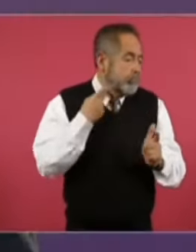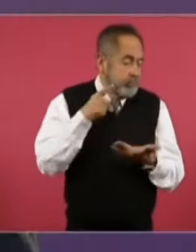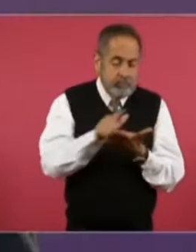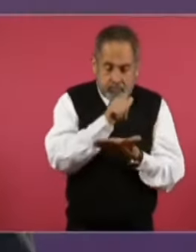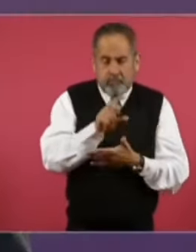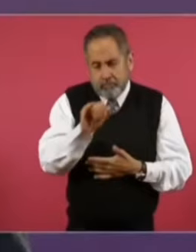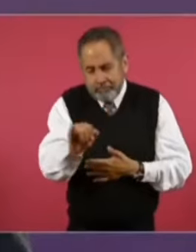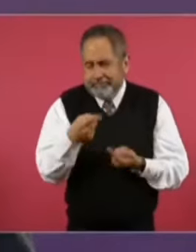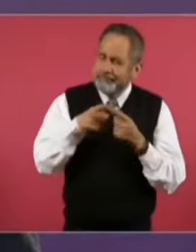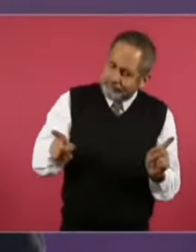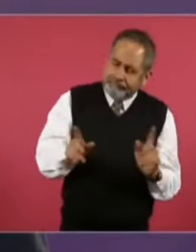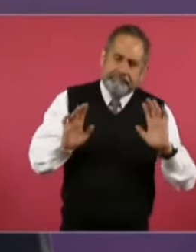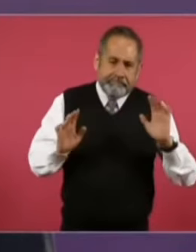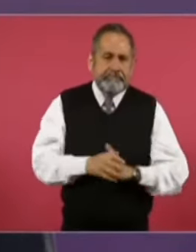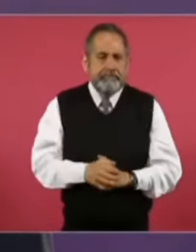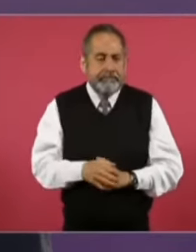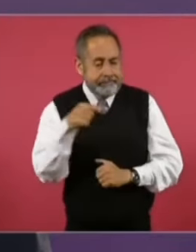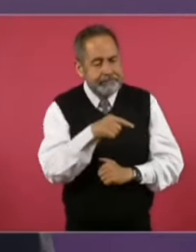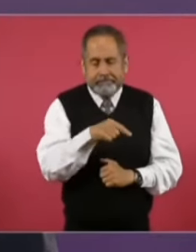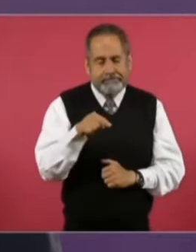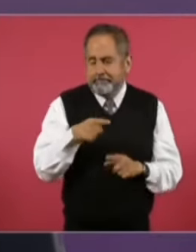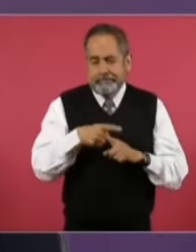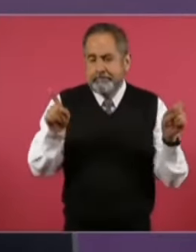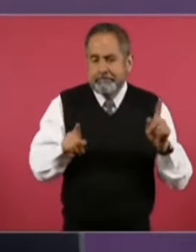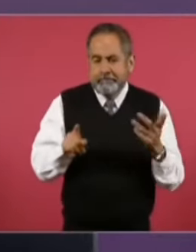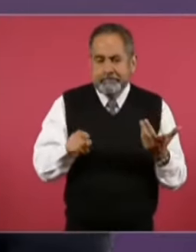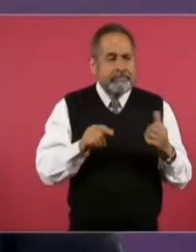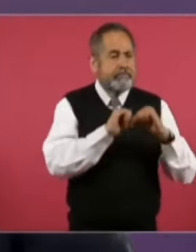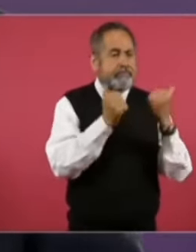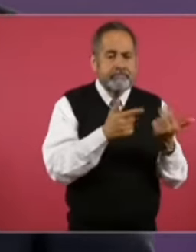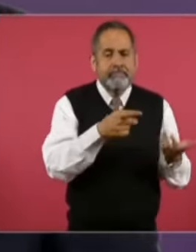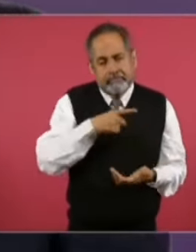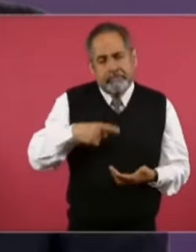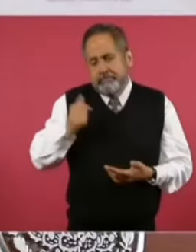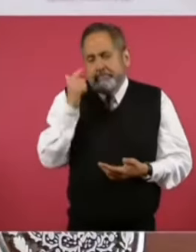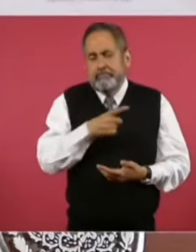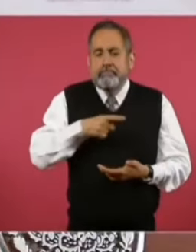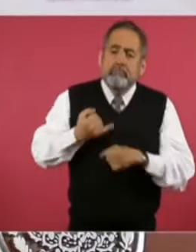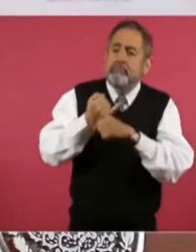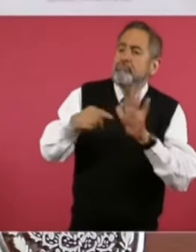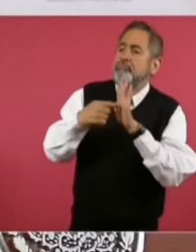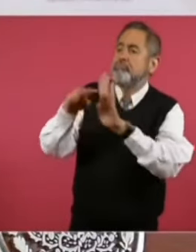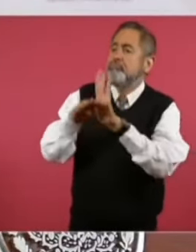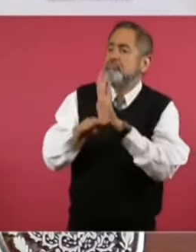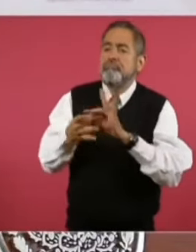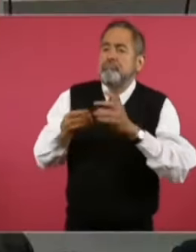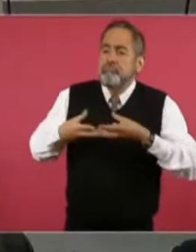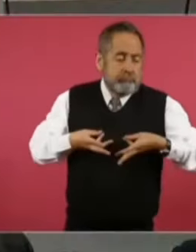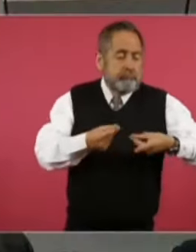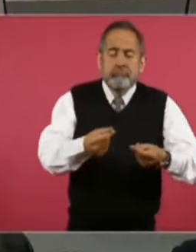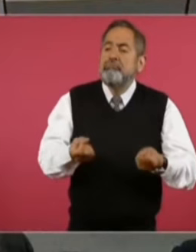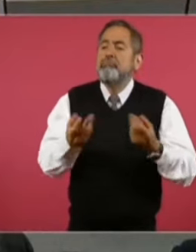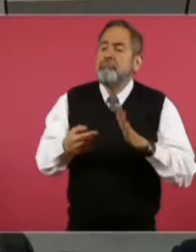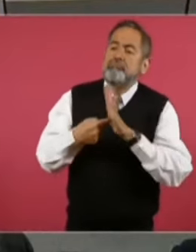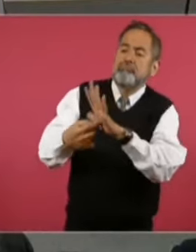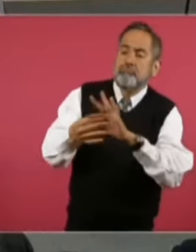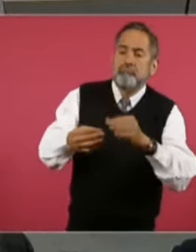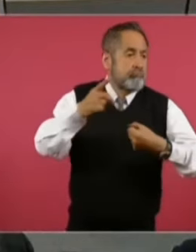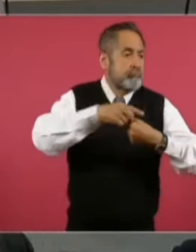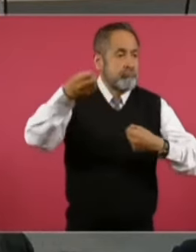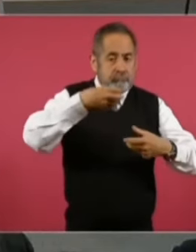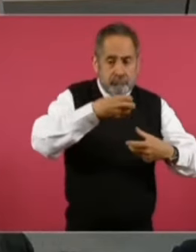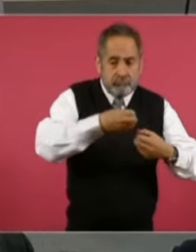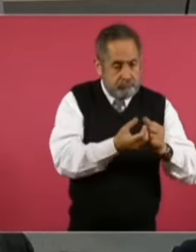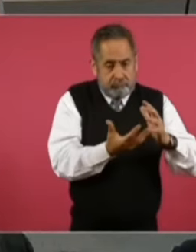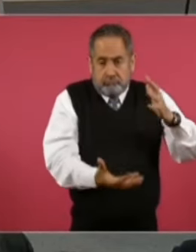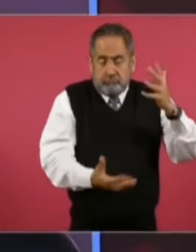ley. Es otra cosa. Esto no es así. Por lo menos deberían tener la obligación de informarle al pueblo de México qué es lo que hacen con